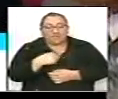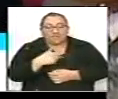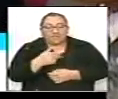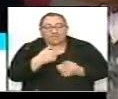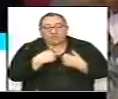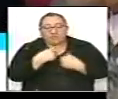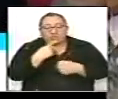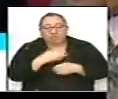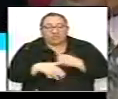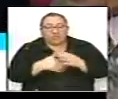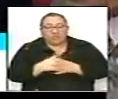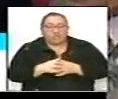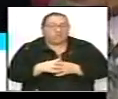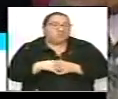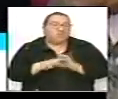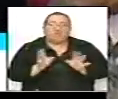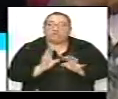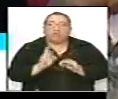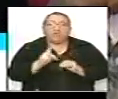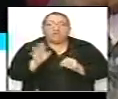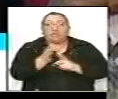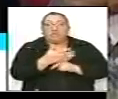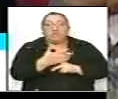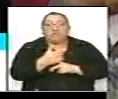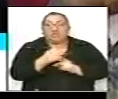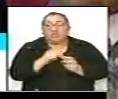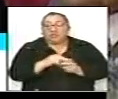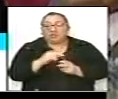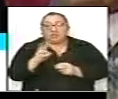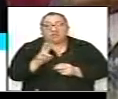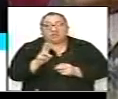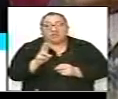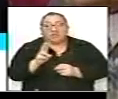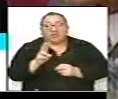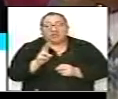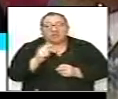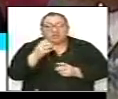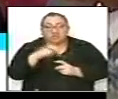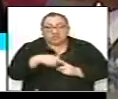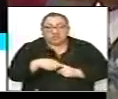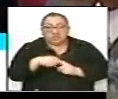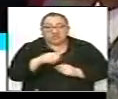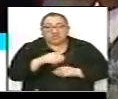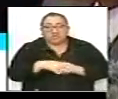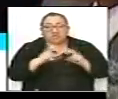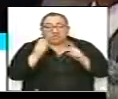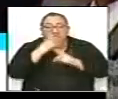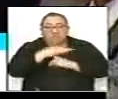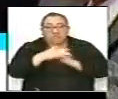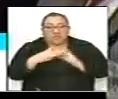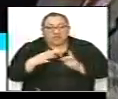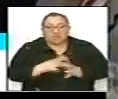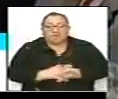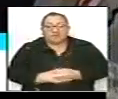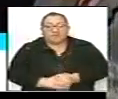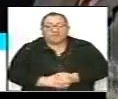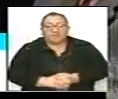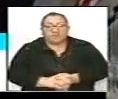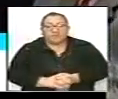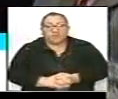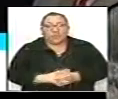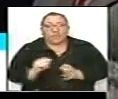una respuesta para todo, pero su bandera es una bandera que está anclada en el tema ambiental. Y en